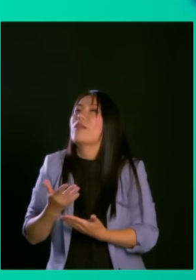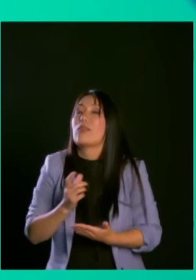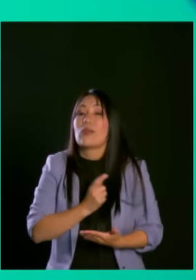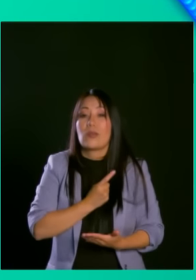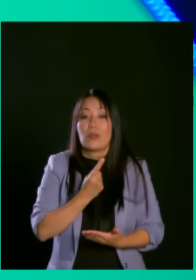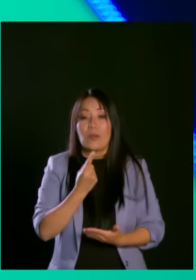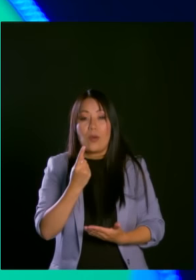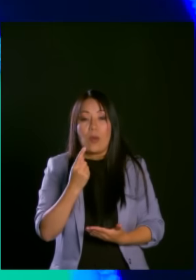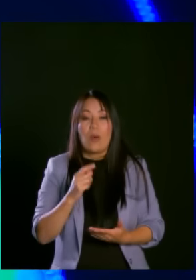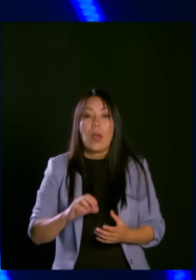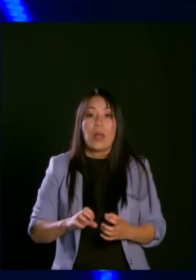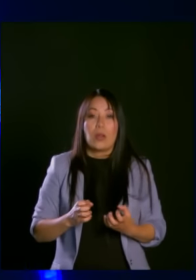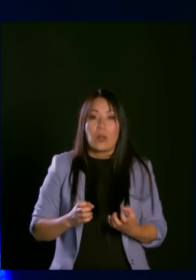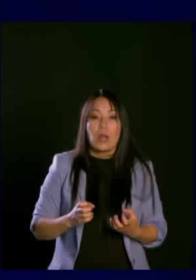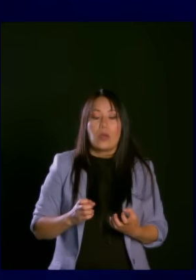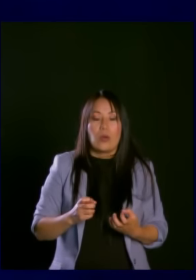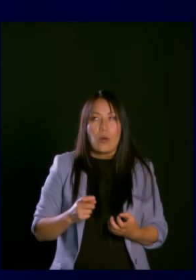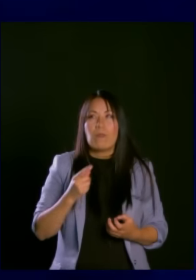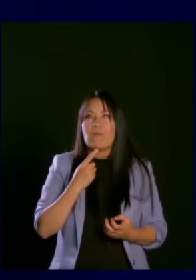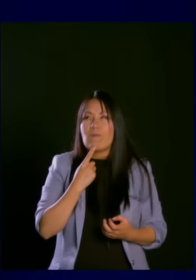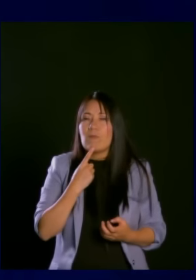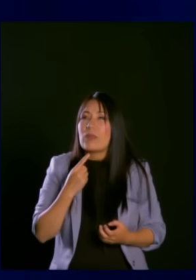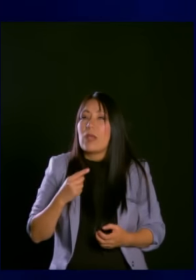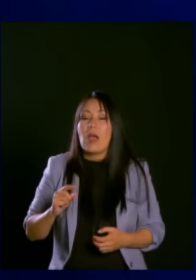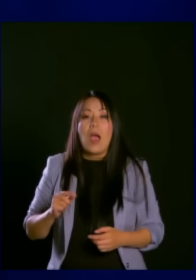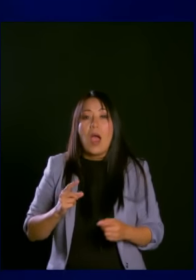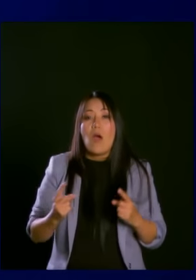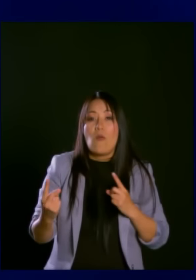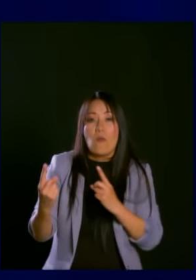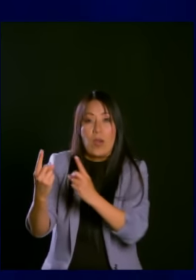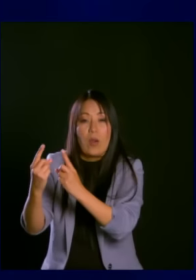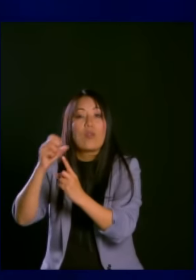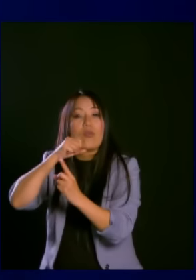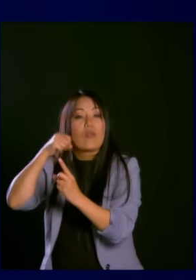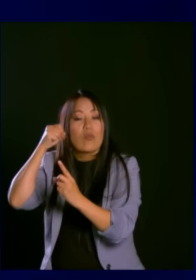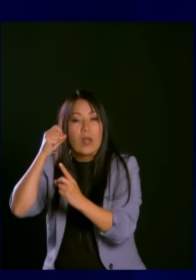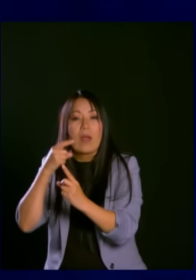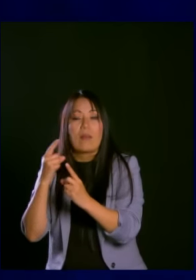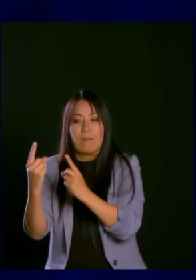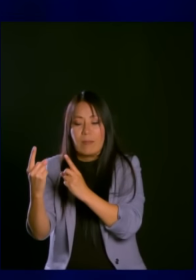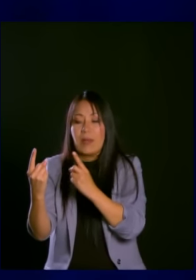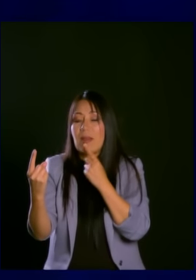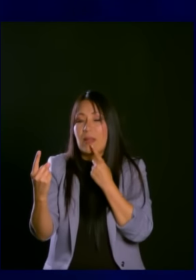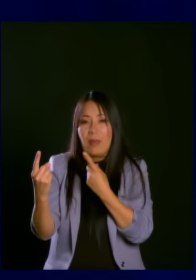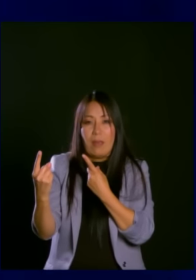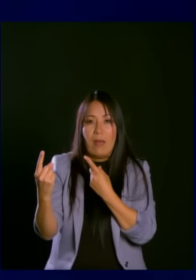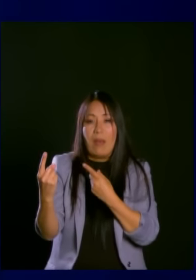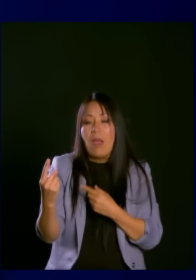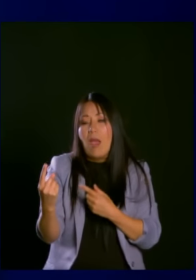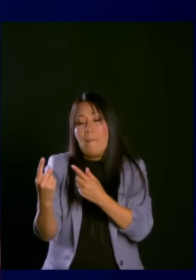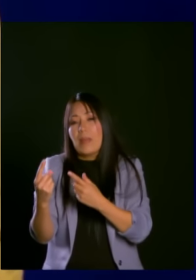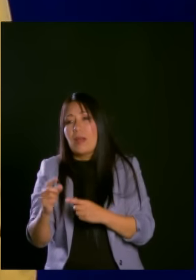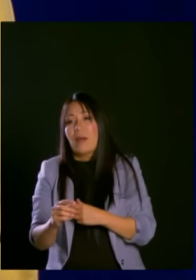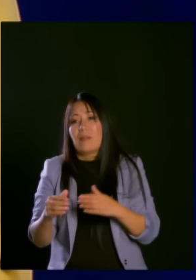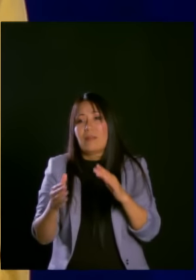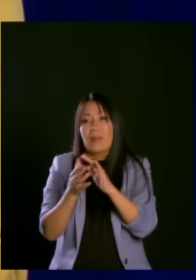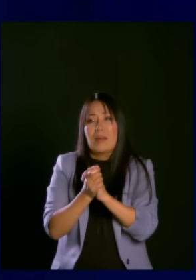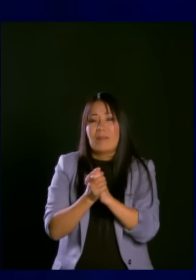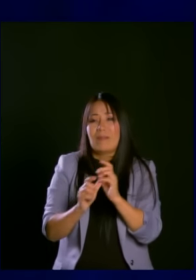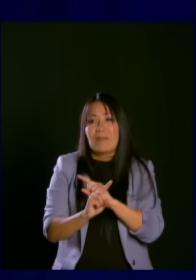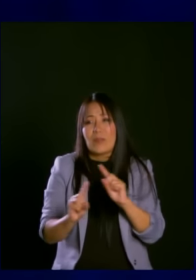Entonces fui donde ella y les he contado esto otras veces. Le dije, mira, vengo a pedirte que no te cases conmigo. mejor dejémosla aquí.